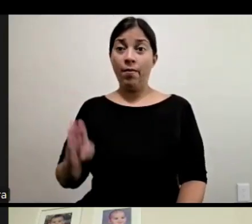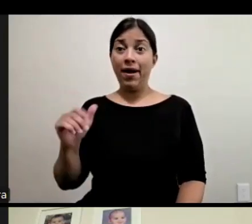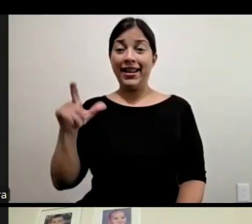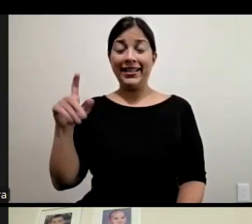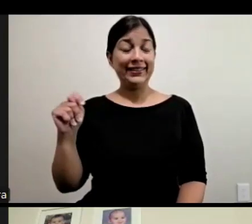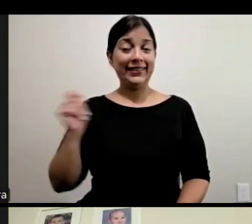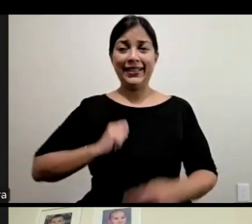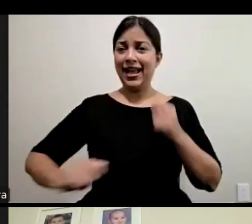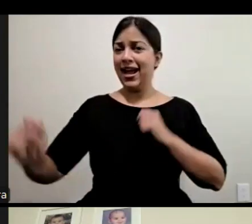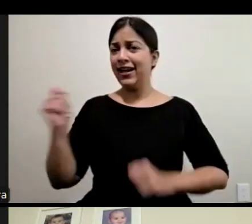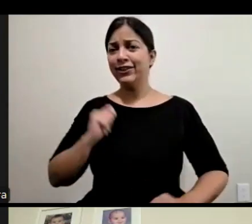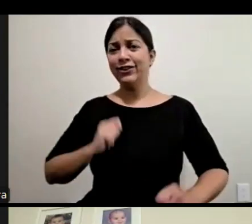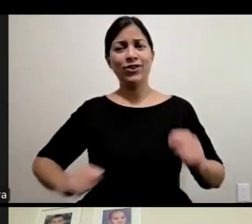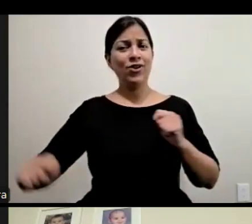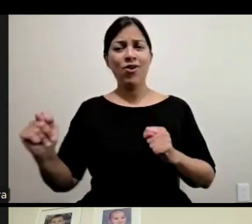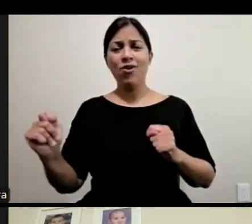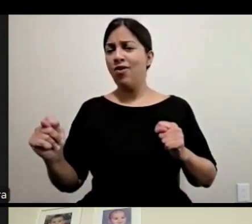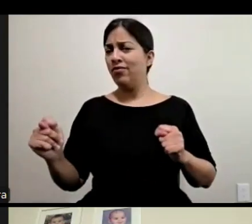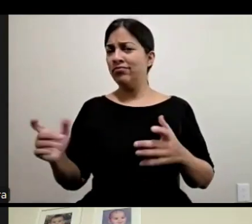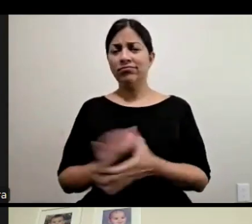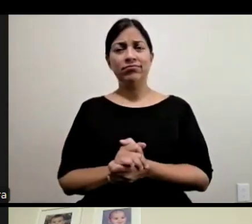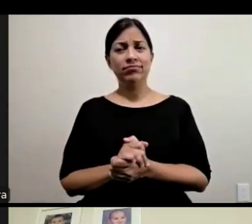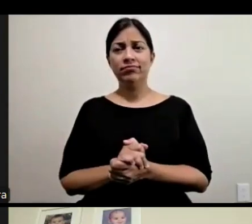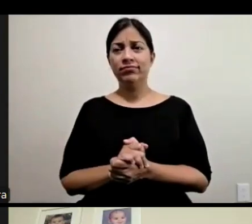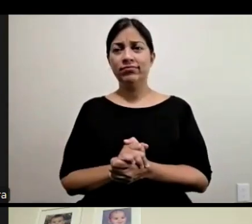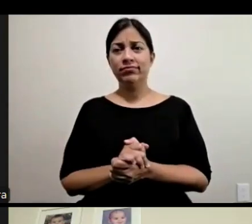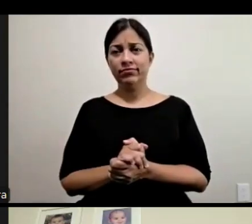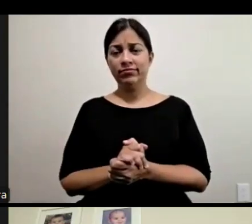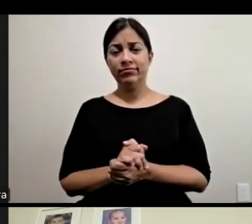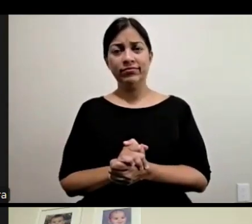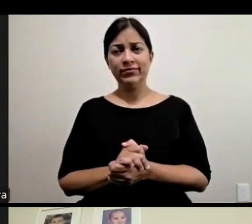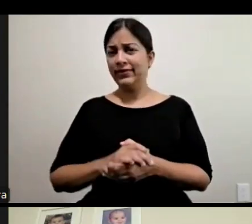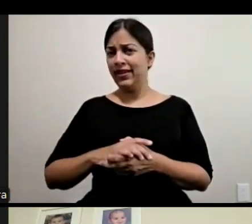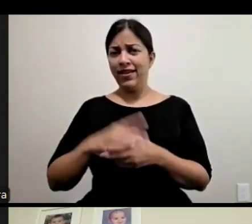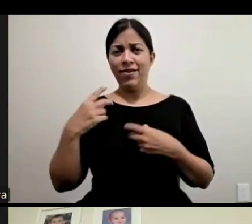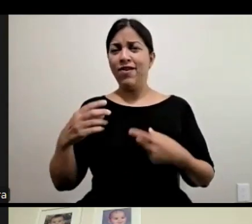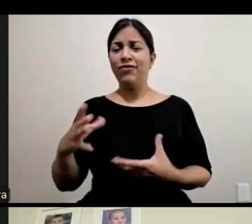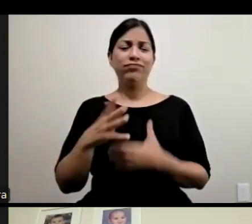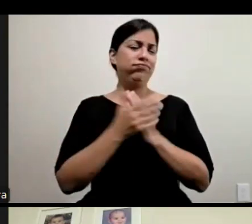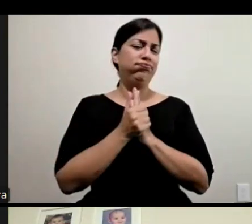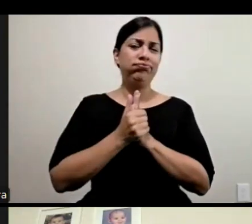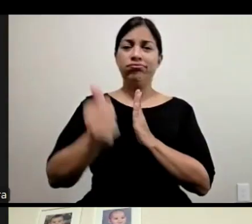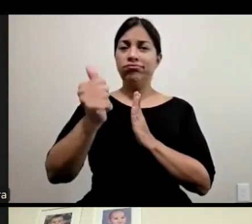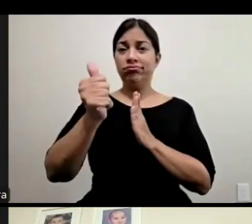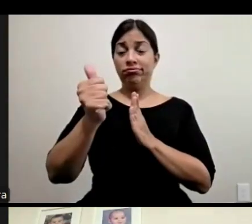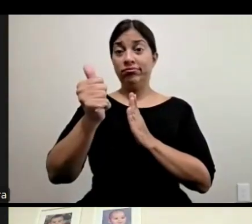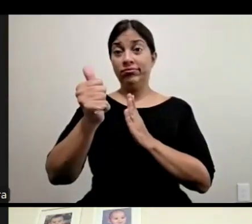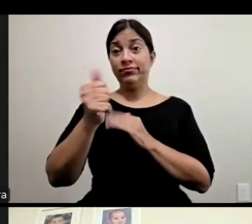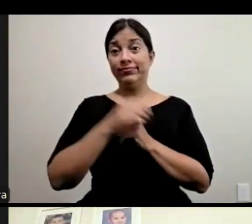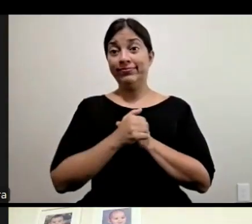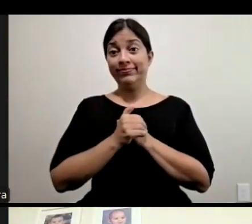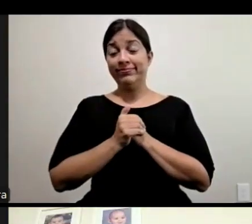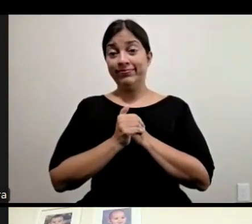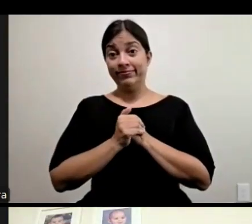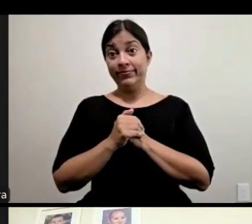teatro y una ejecución bien virtuosística. Y así fue como se